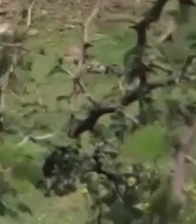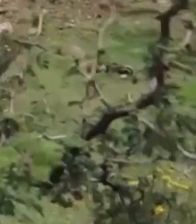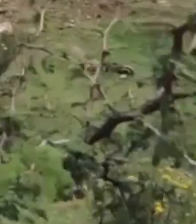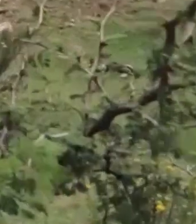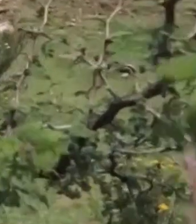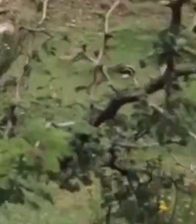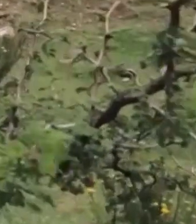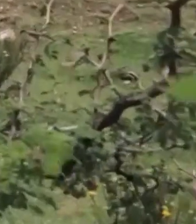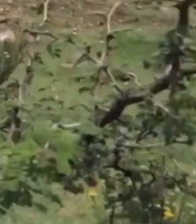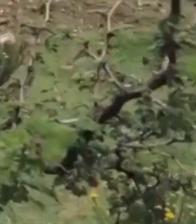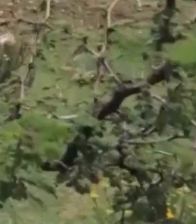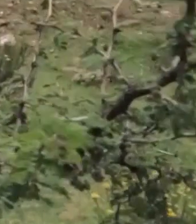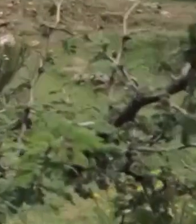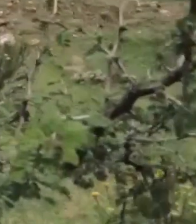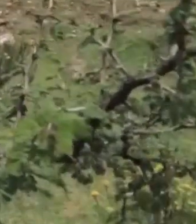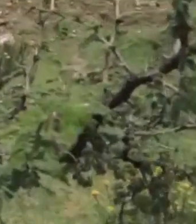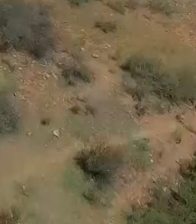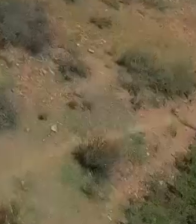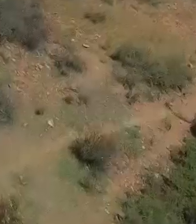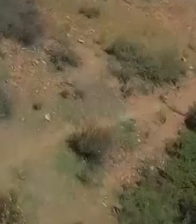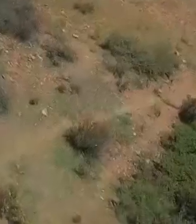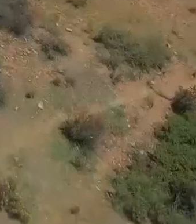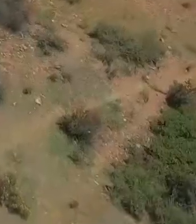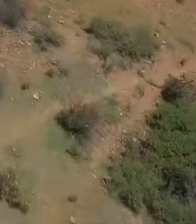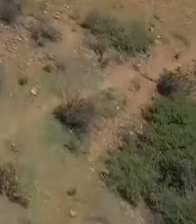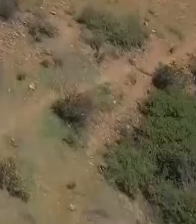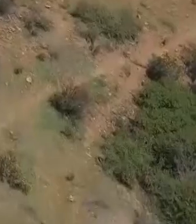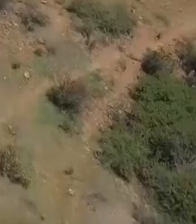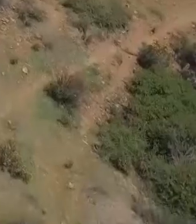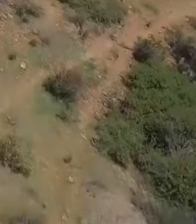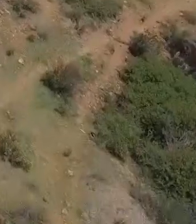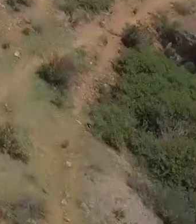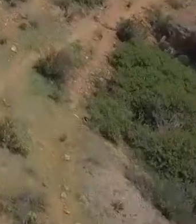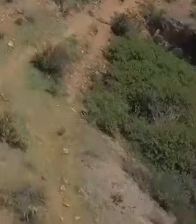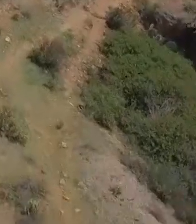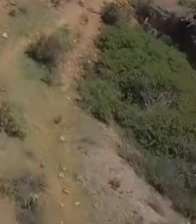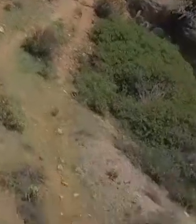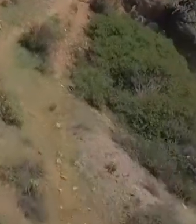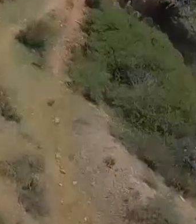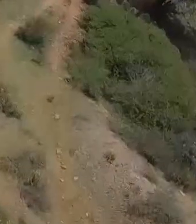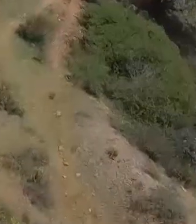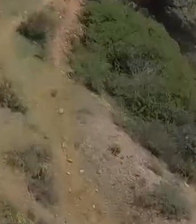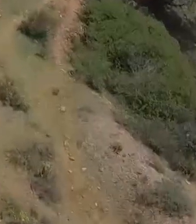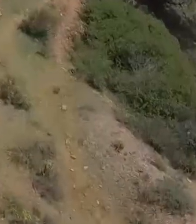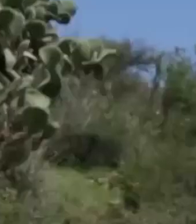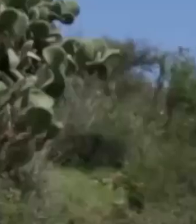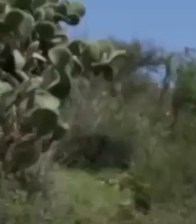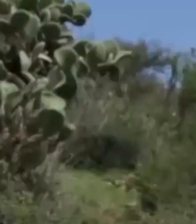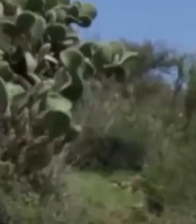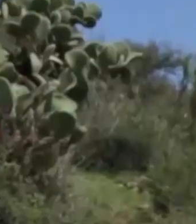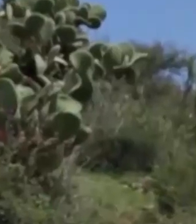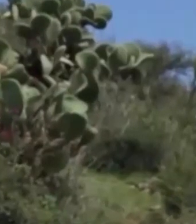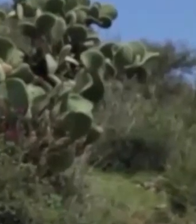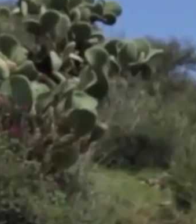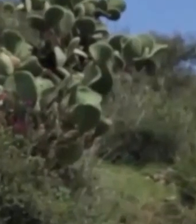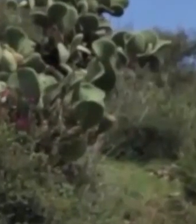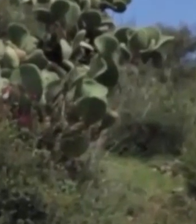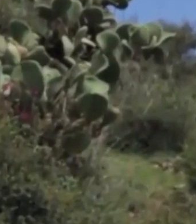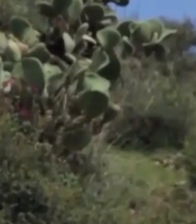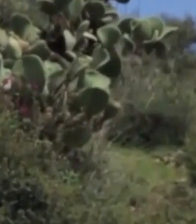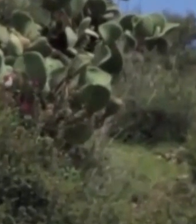el expolio, portadoras del desecho. Desde